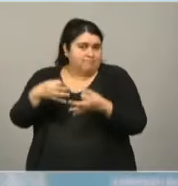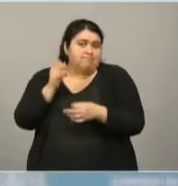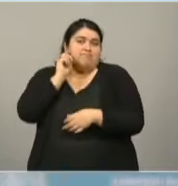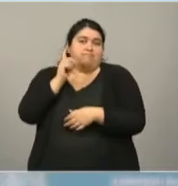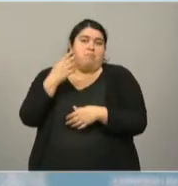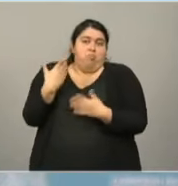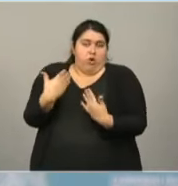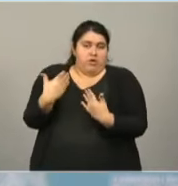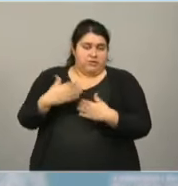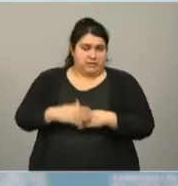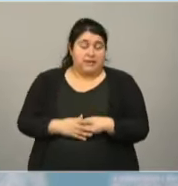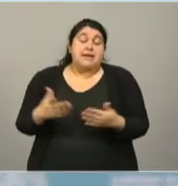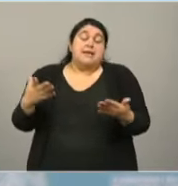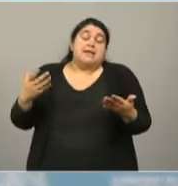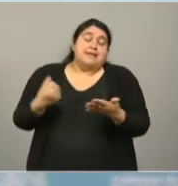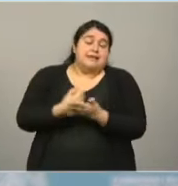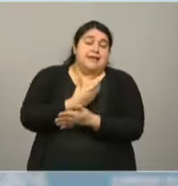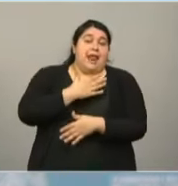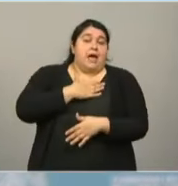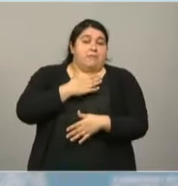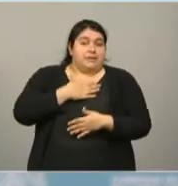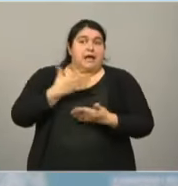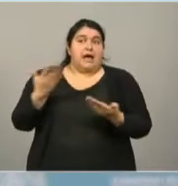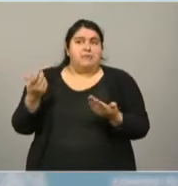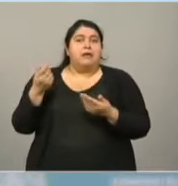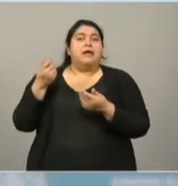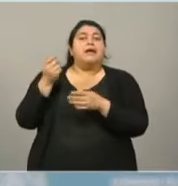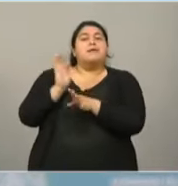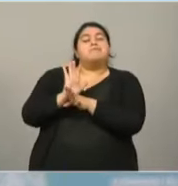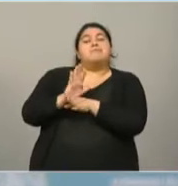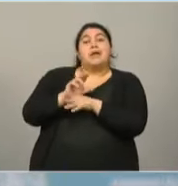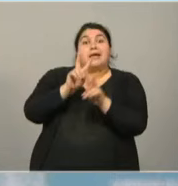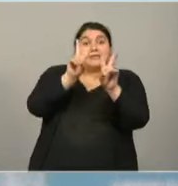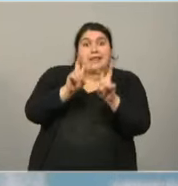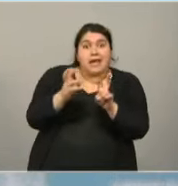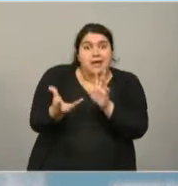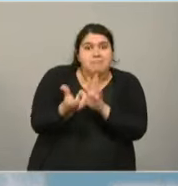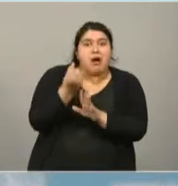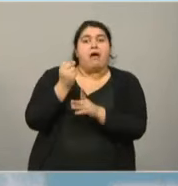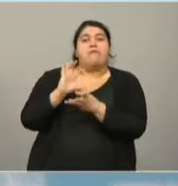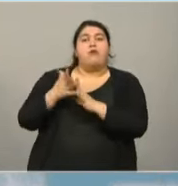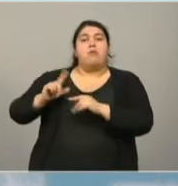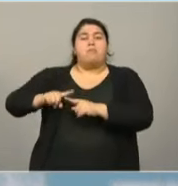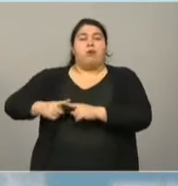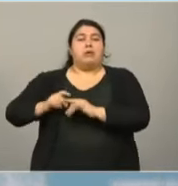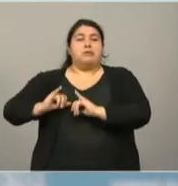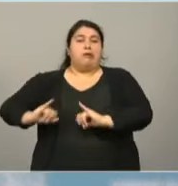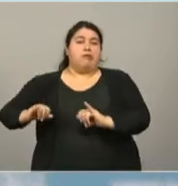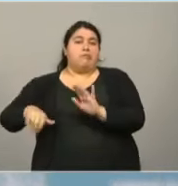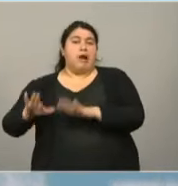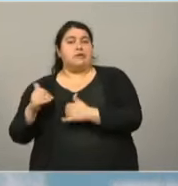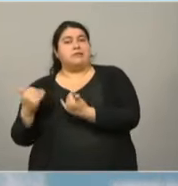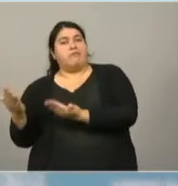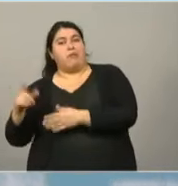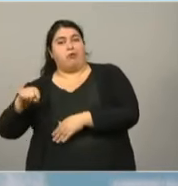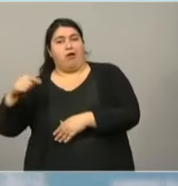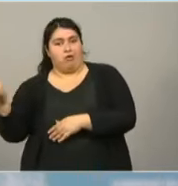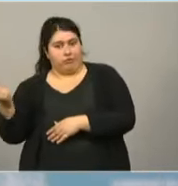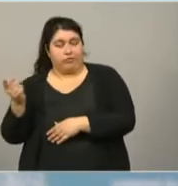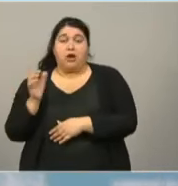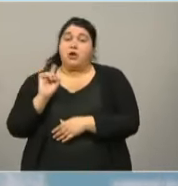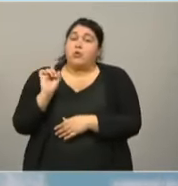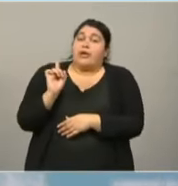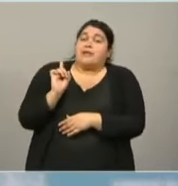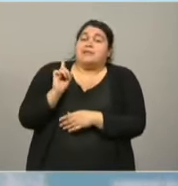localización lamentamos que se haya intentado politizar un asunto que es técnico y que responde a la racionalidad económica no a las